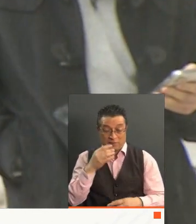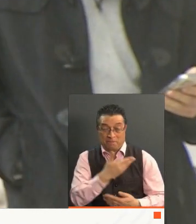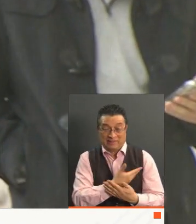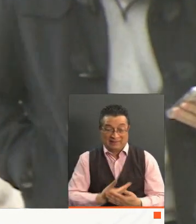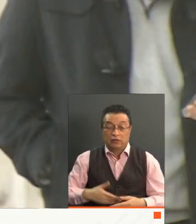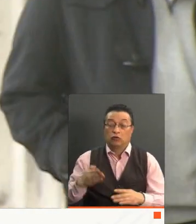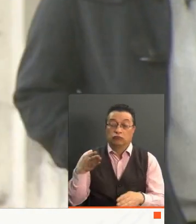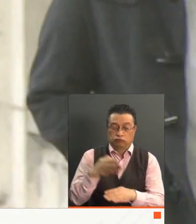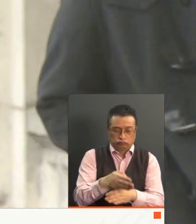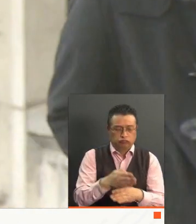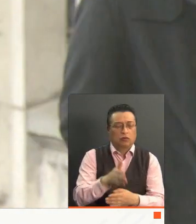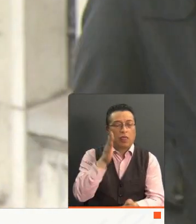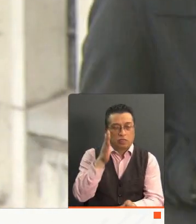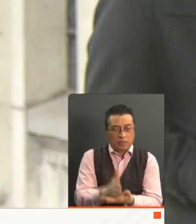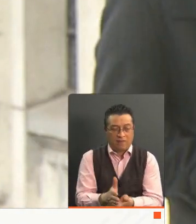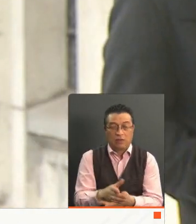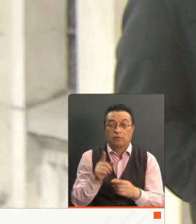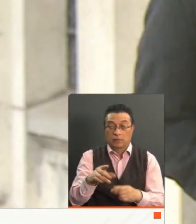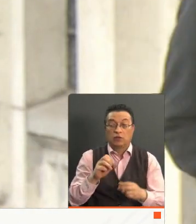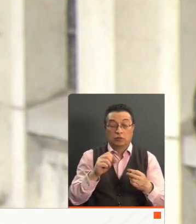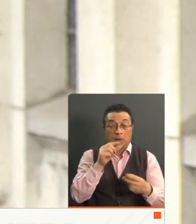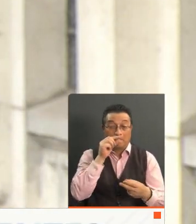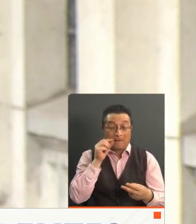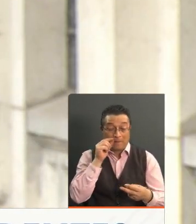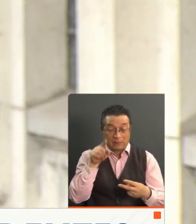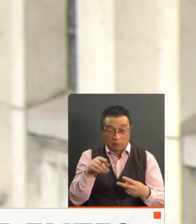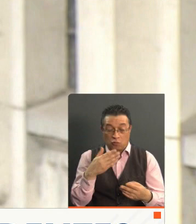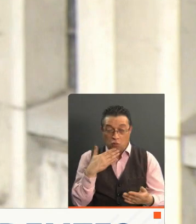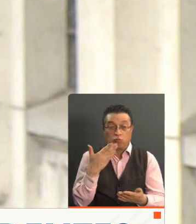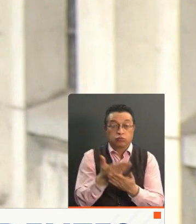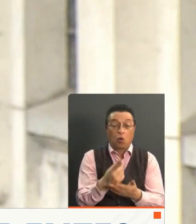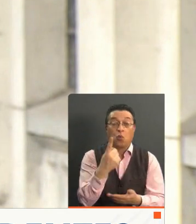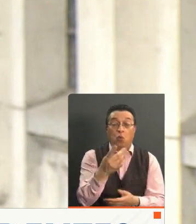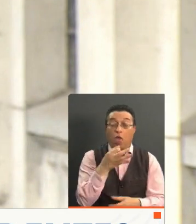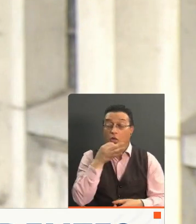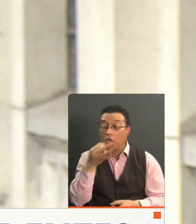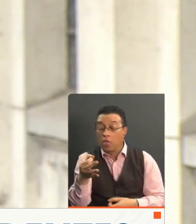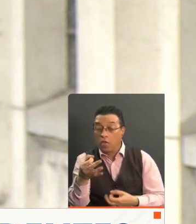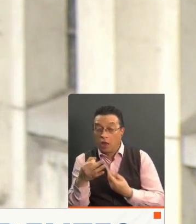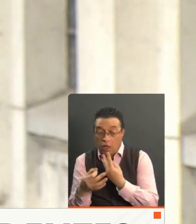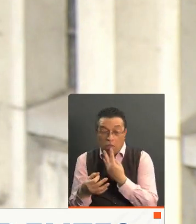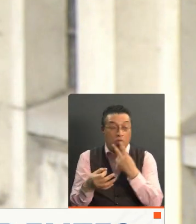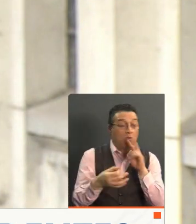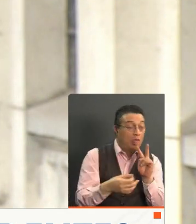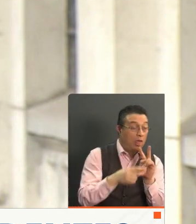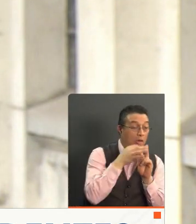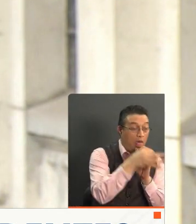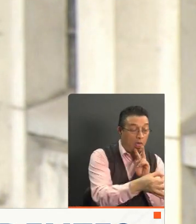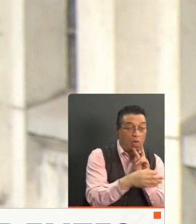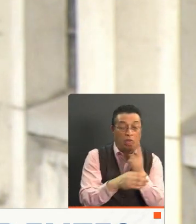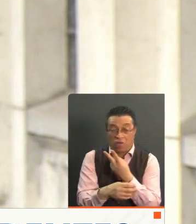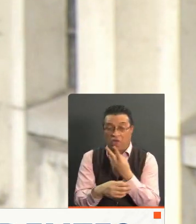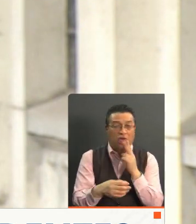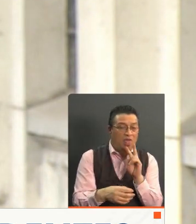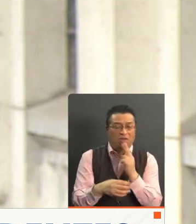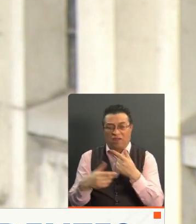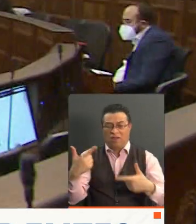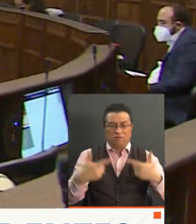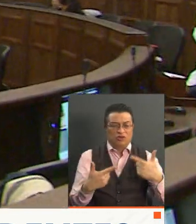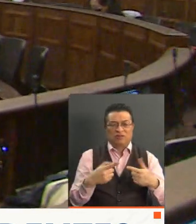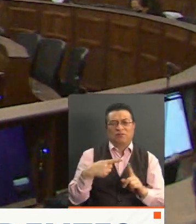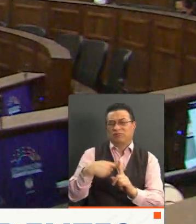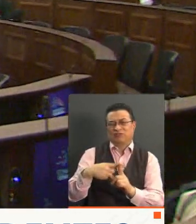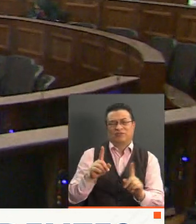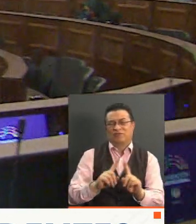cerrar la discusión que el vicepresidente Gaspar Domínguez señale una cosa, después señale otra cosa. Los titubeos en política no contribuyen.